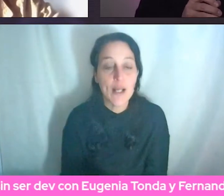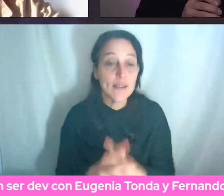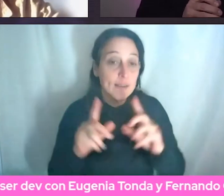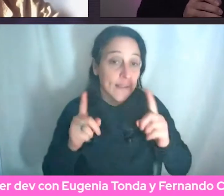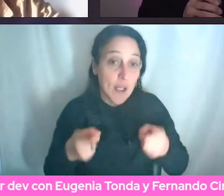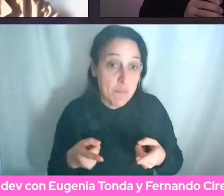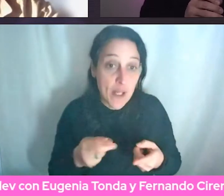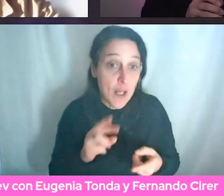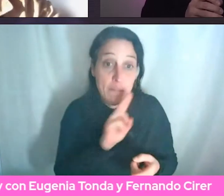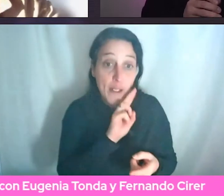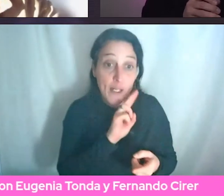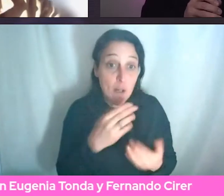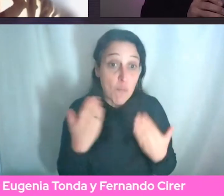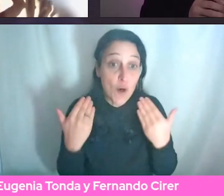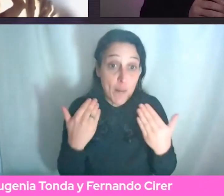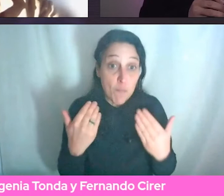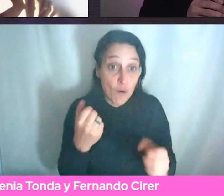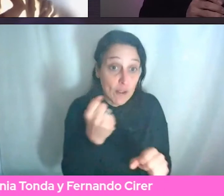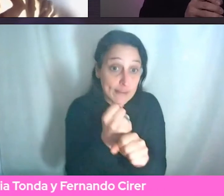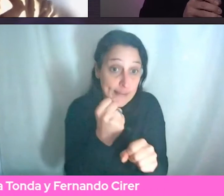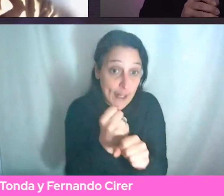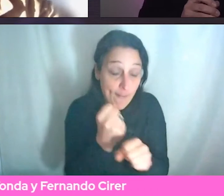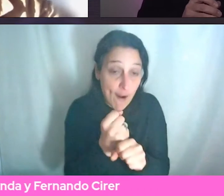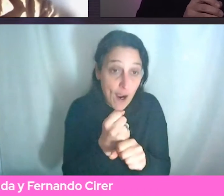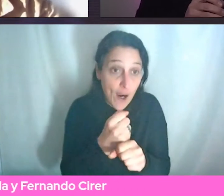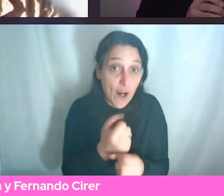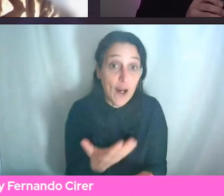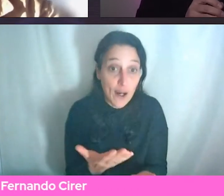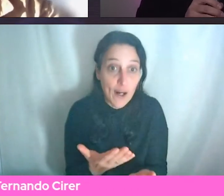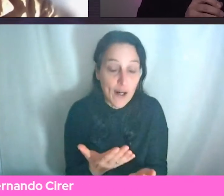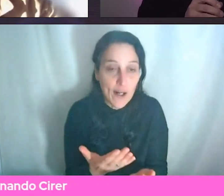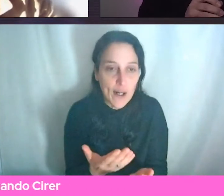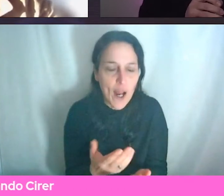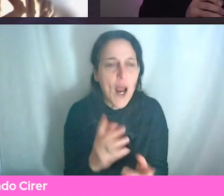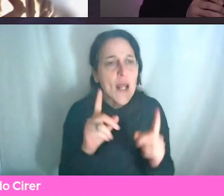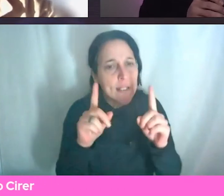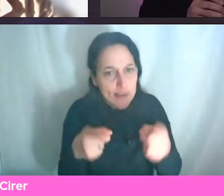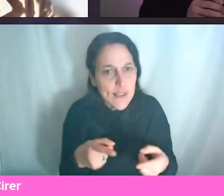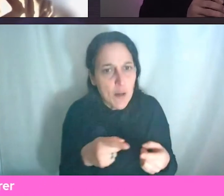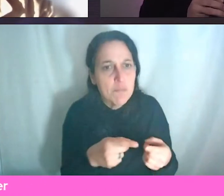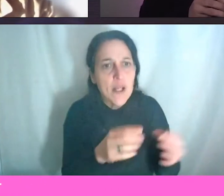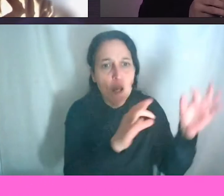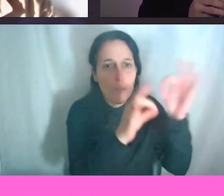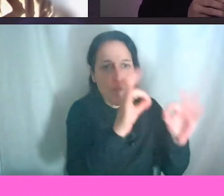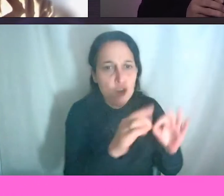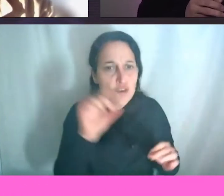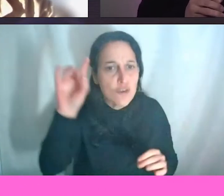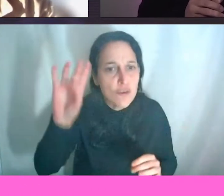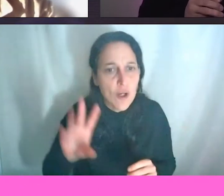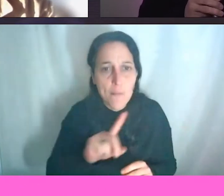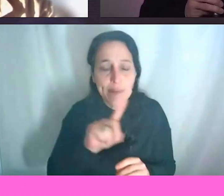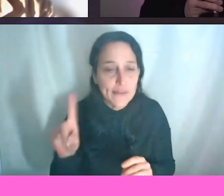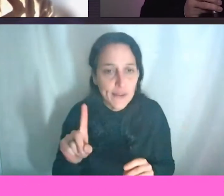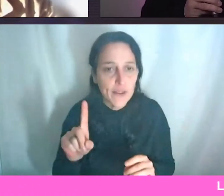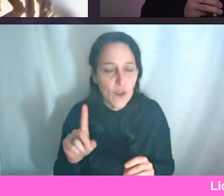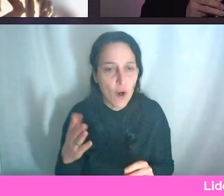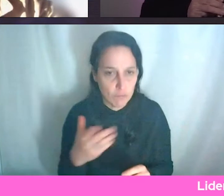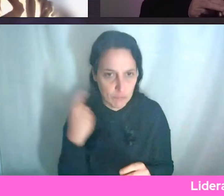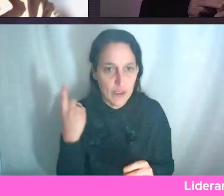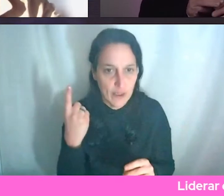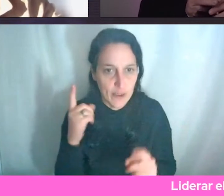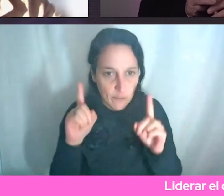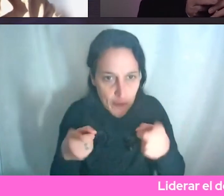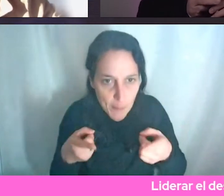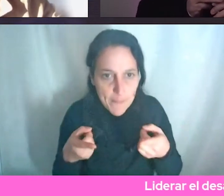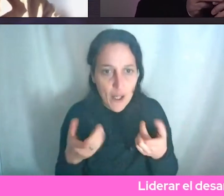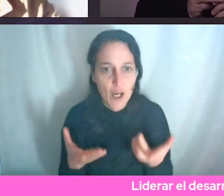a trabajar no solo desarrollando aplicaciones, sino dirigiendo proyectos. Totalmente de acuerdo. Finalmente, en los caminos,